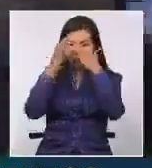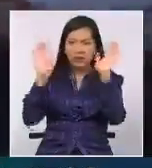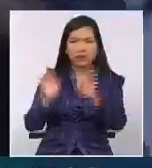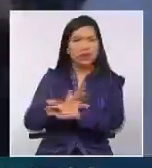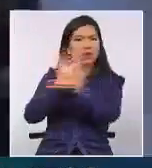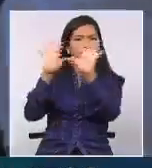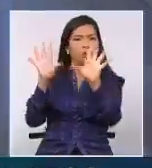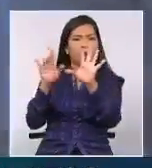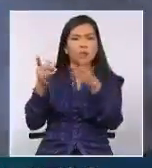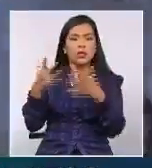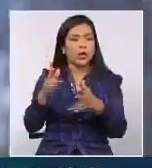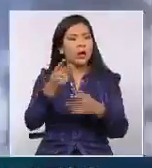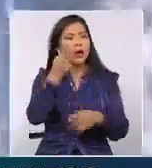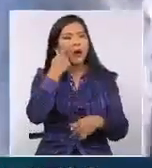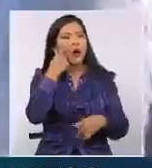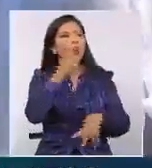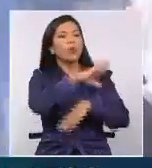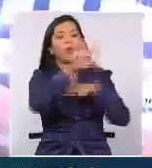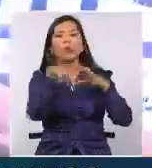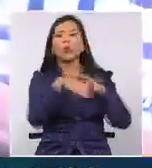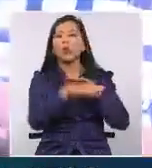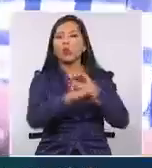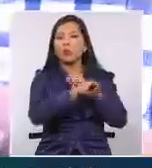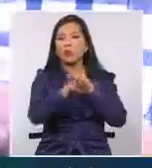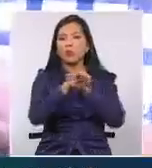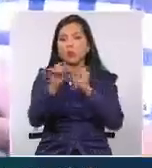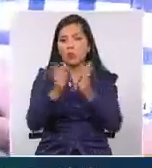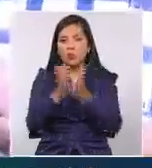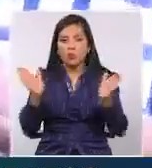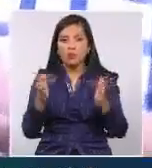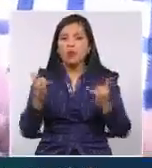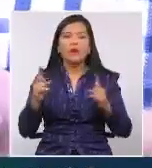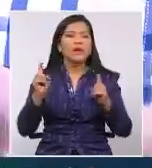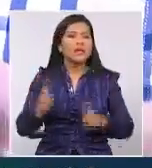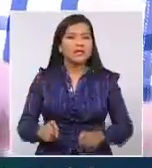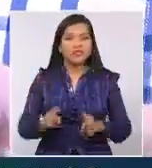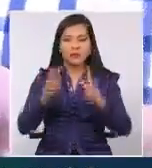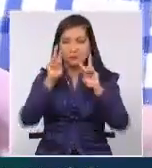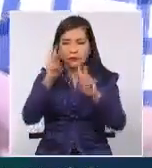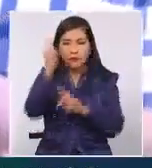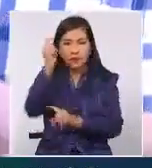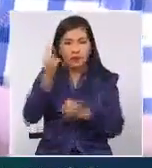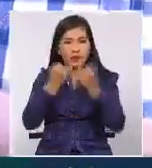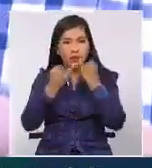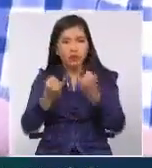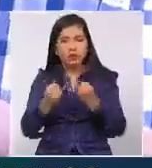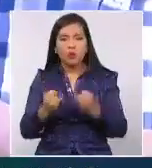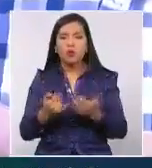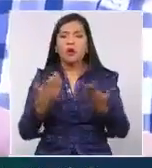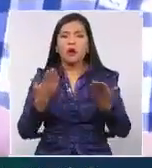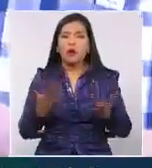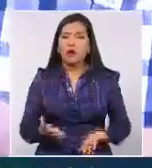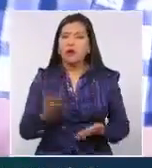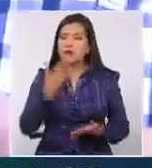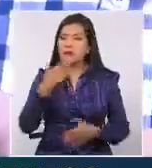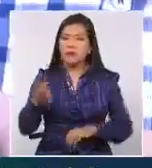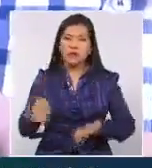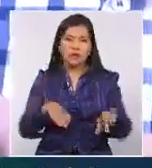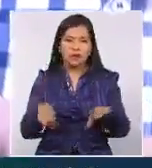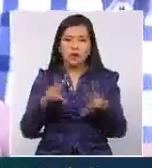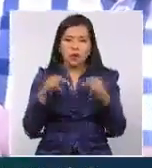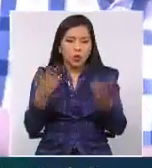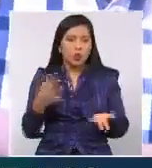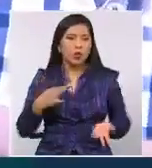han sido públicos. Ahí está el decreto. Evidenciarse de que hay negligencia, no hay voluntad, no se